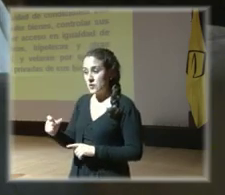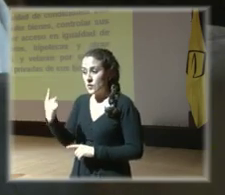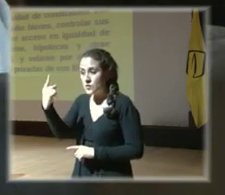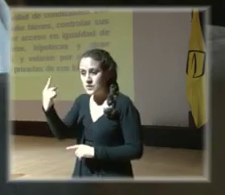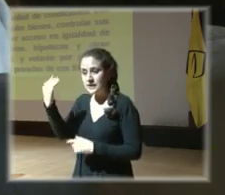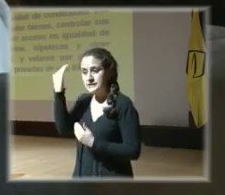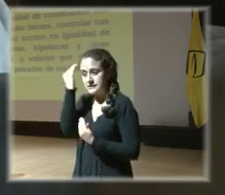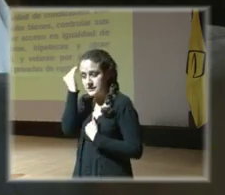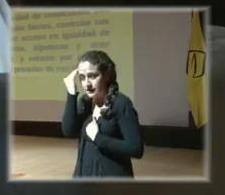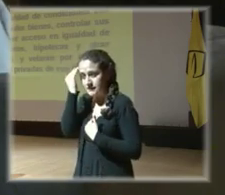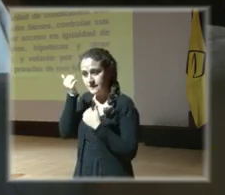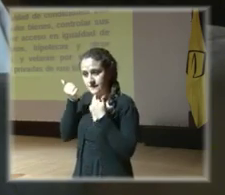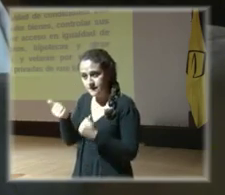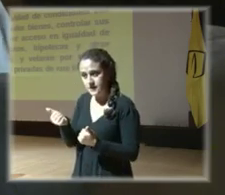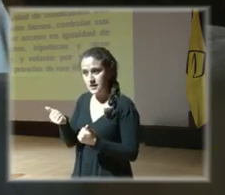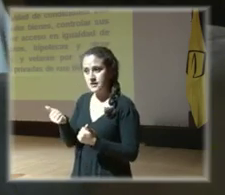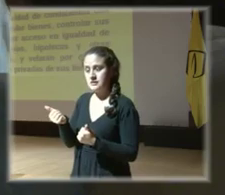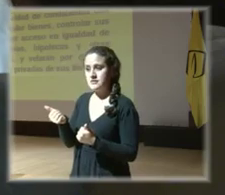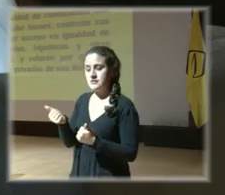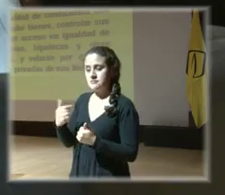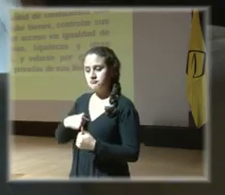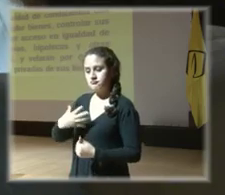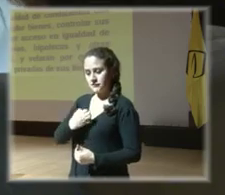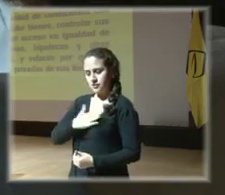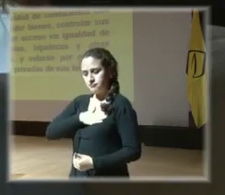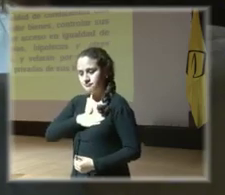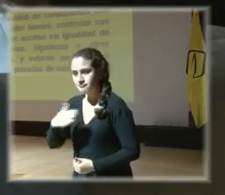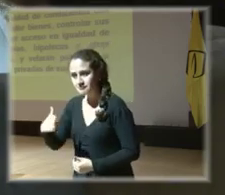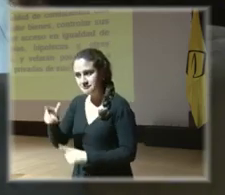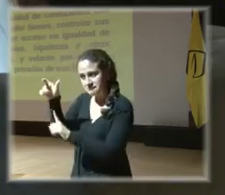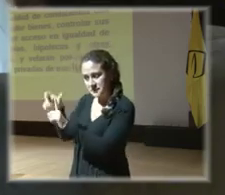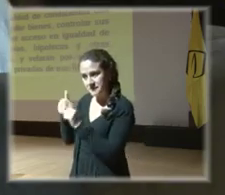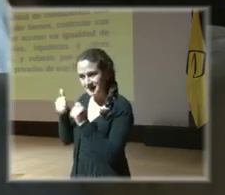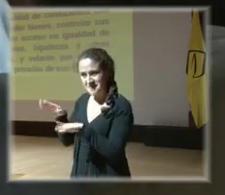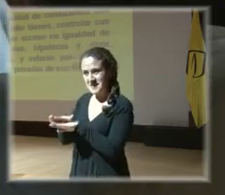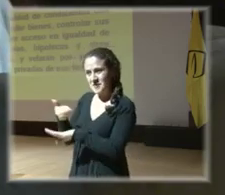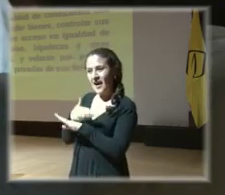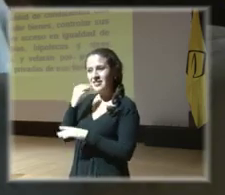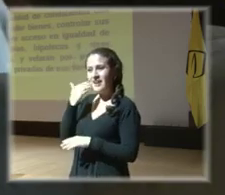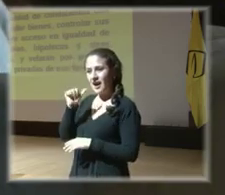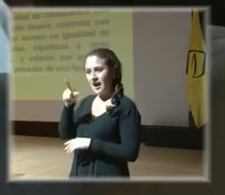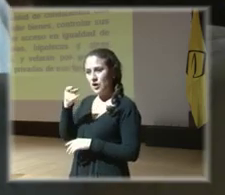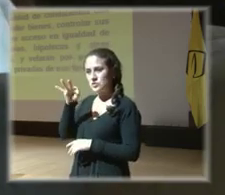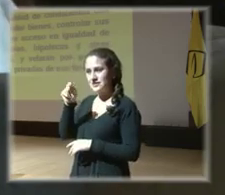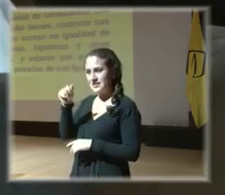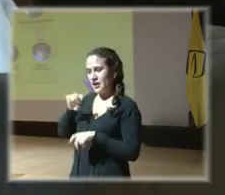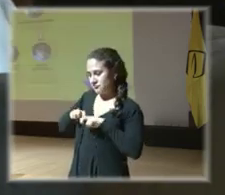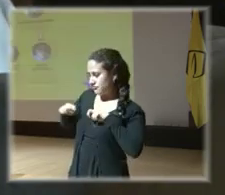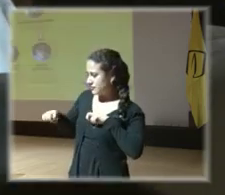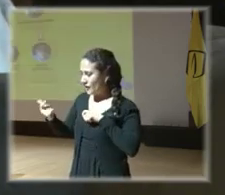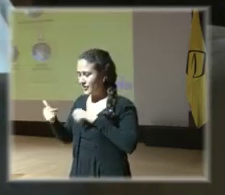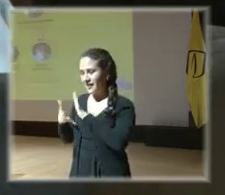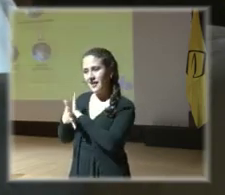concientización y una buena voluntad, y como también comentó Agustina y otras personas en el panel,